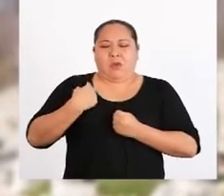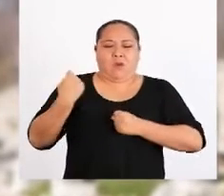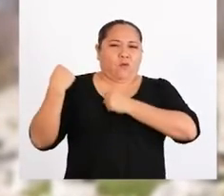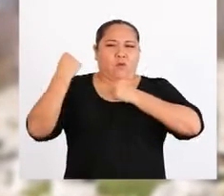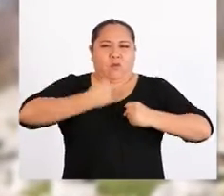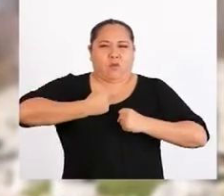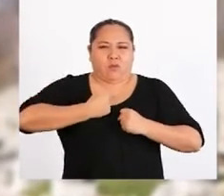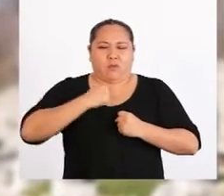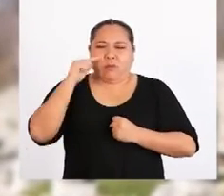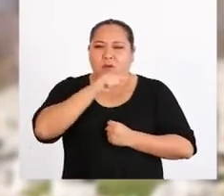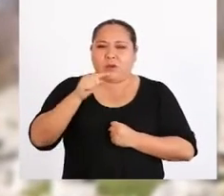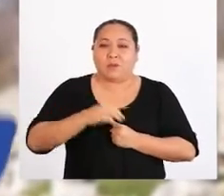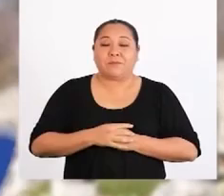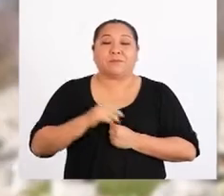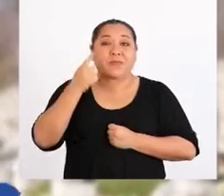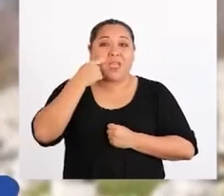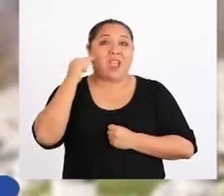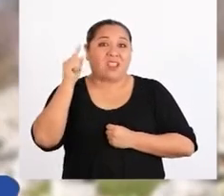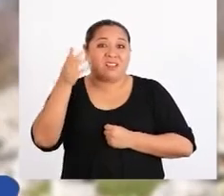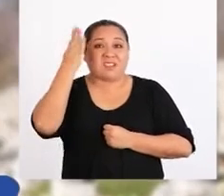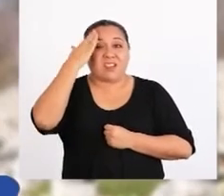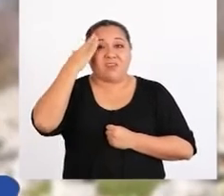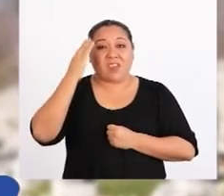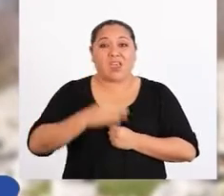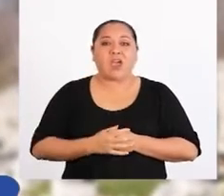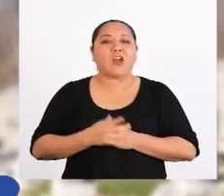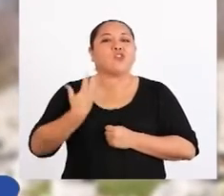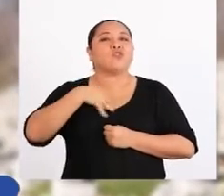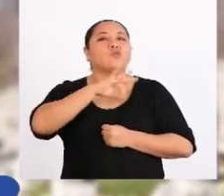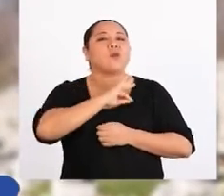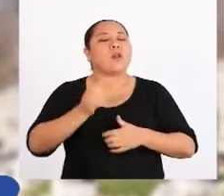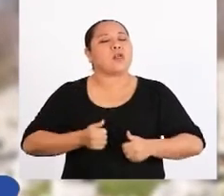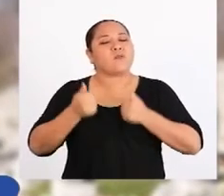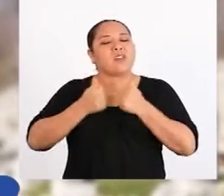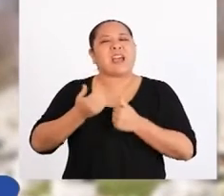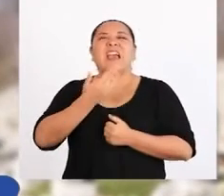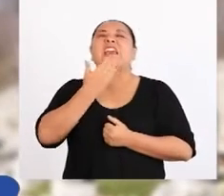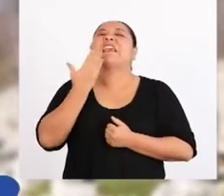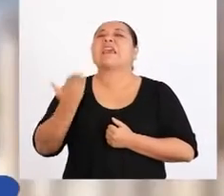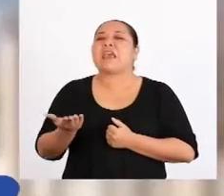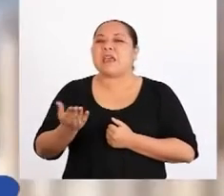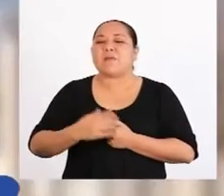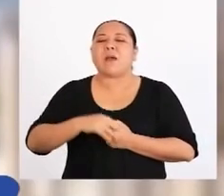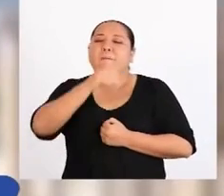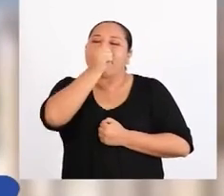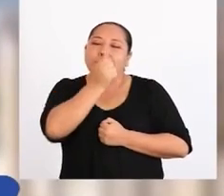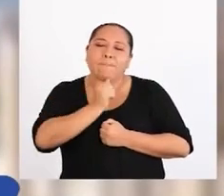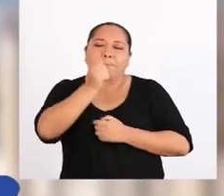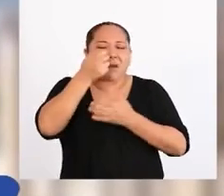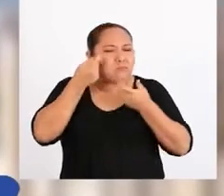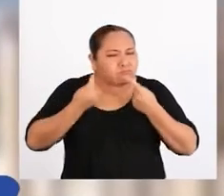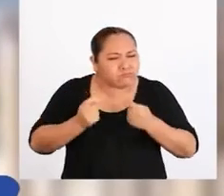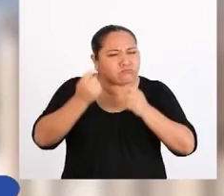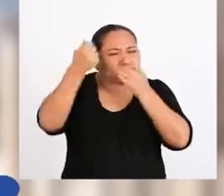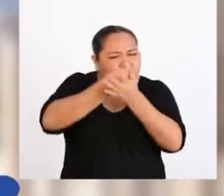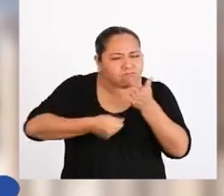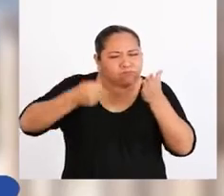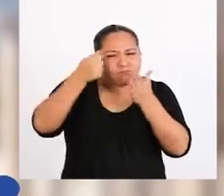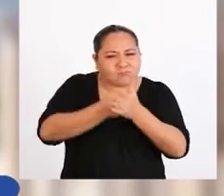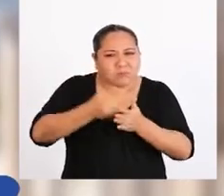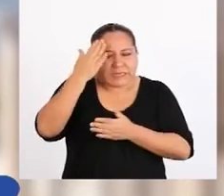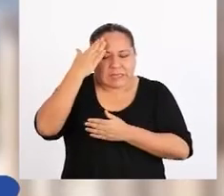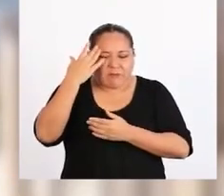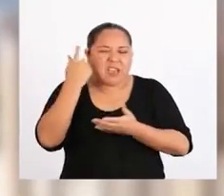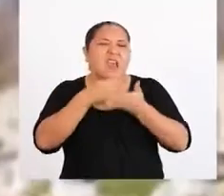mirar más lejos. Él sabía que los premios de la vida eran para quienes tenían la paciencia y persistencia de